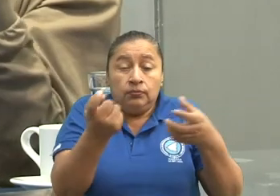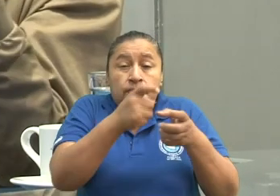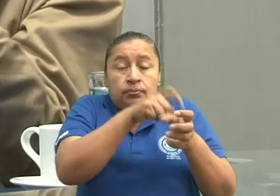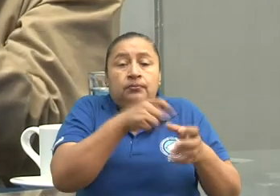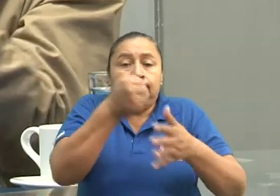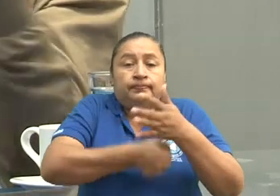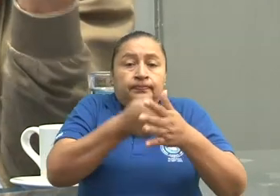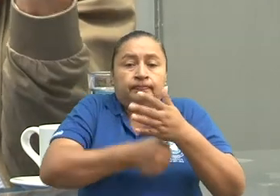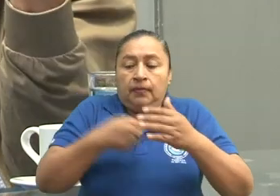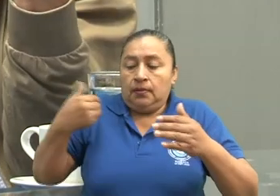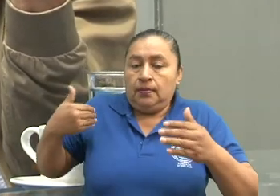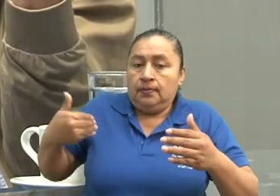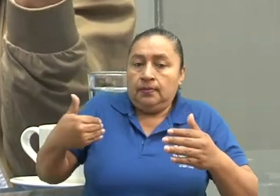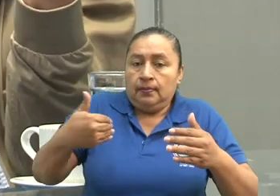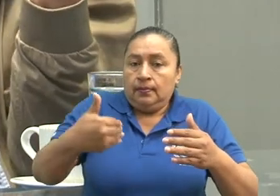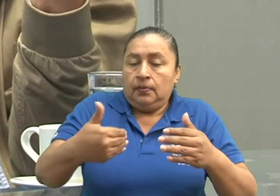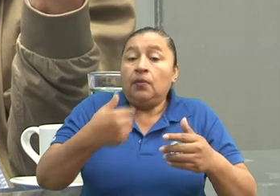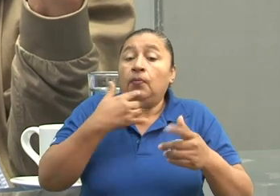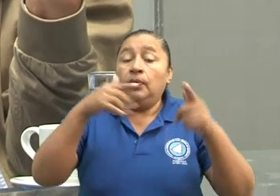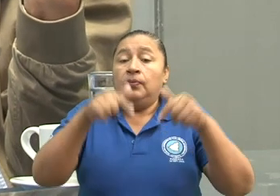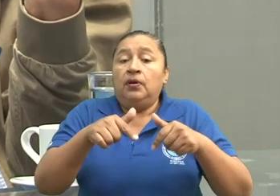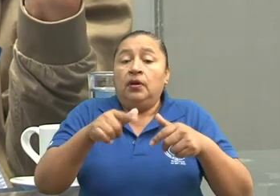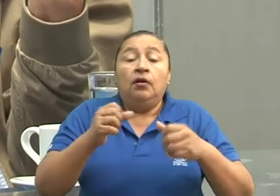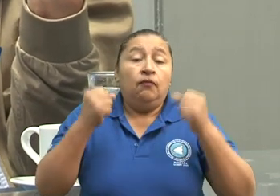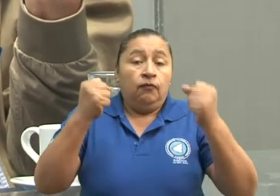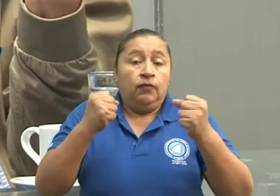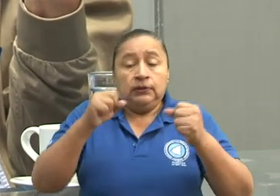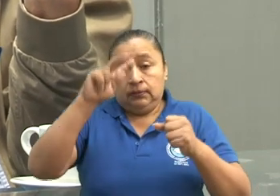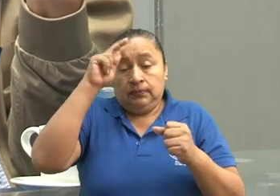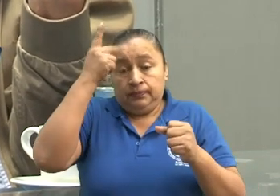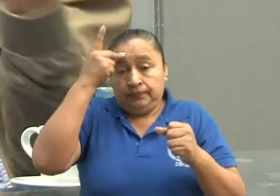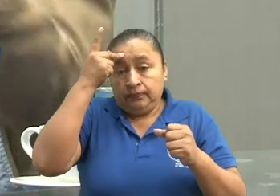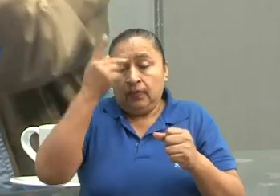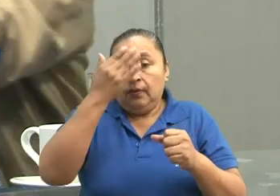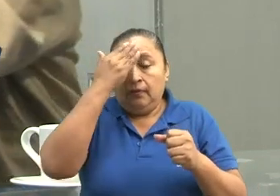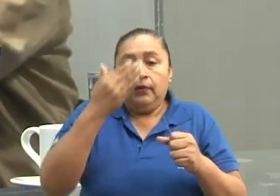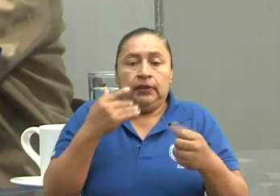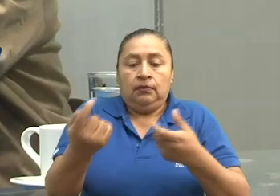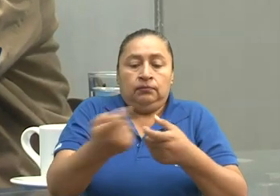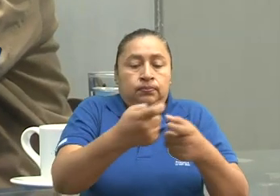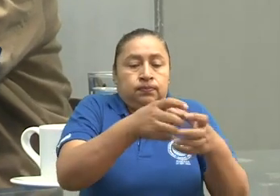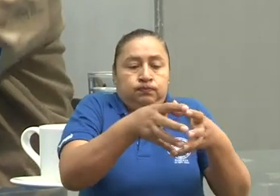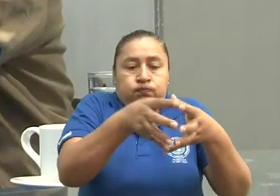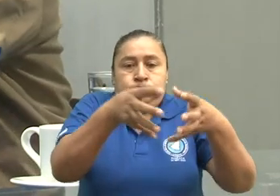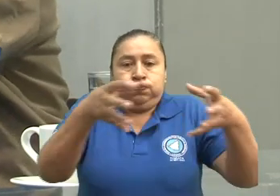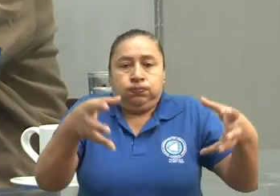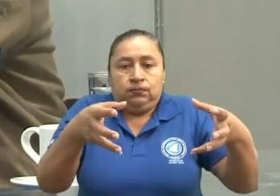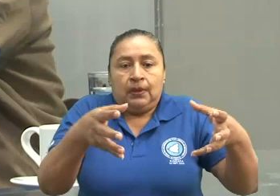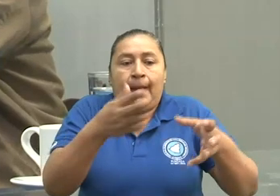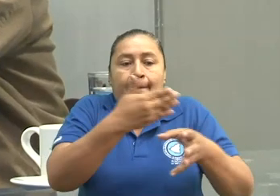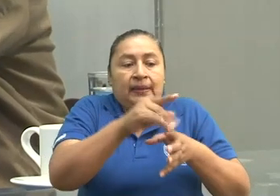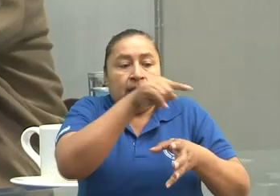estaban luchando en todo este periodo, pues, porque las fuerzas políticas, el Frente logró aglutinar al final, aparte de esas